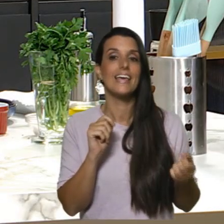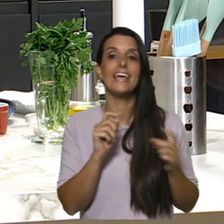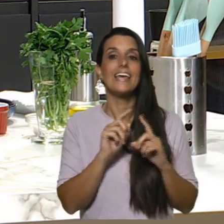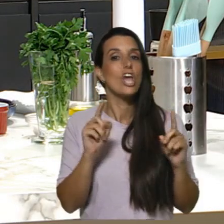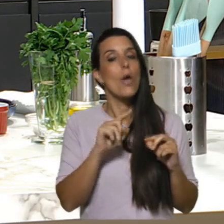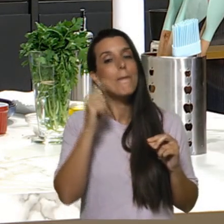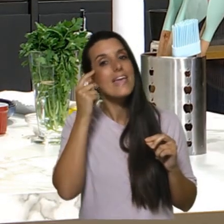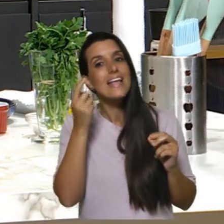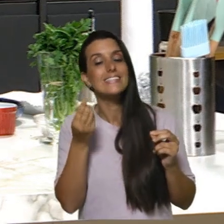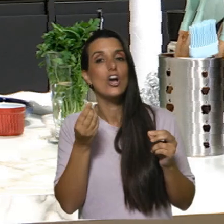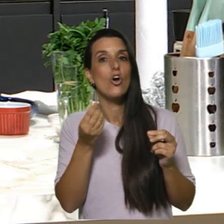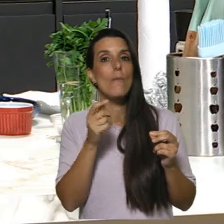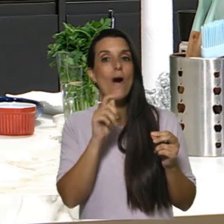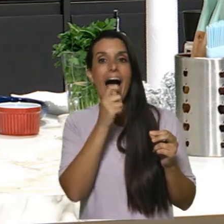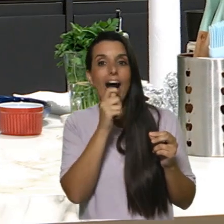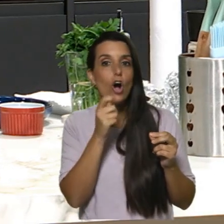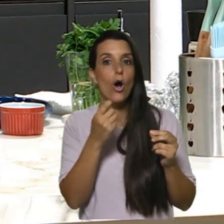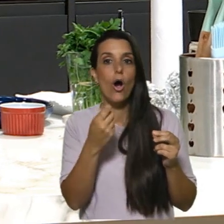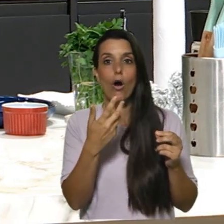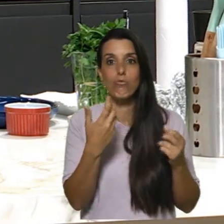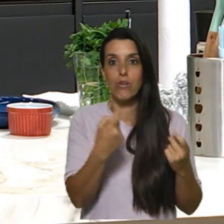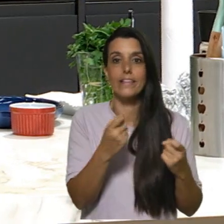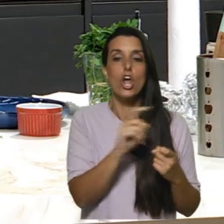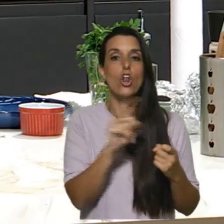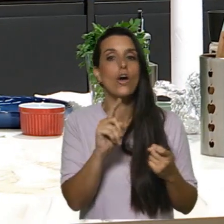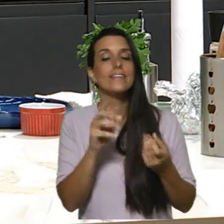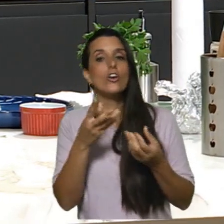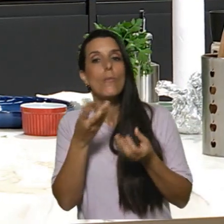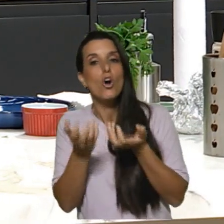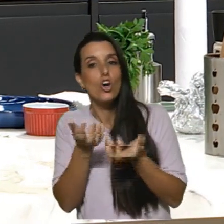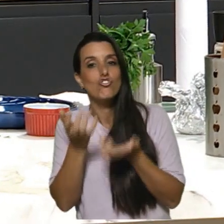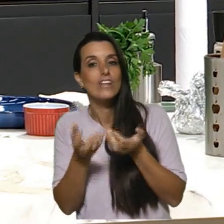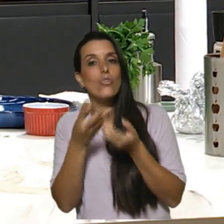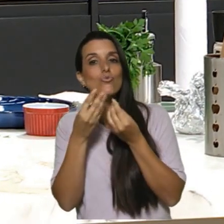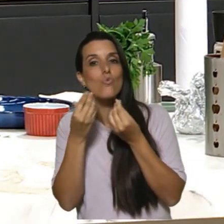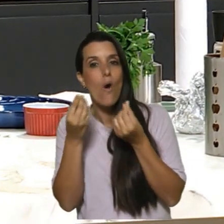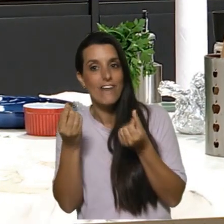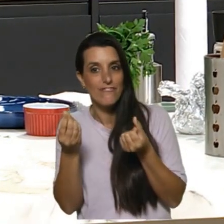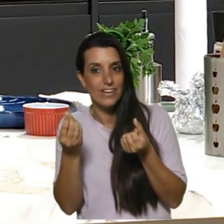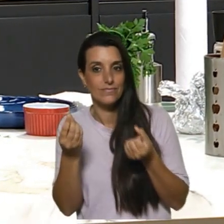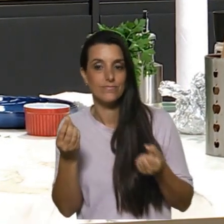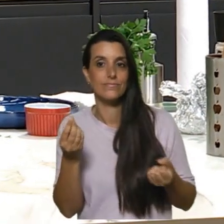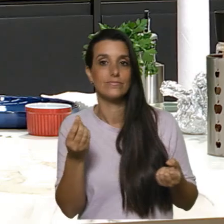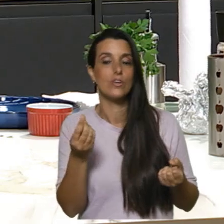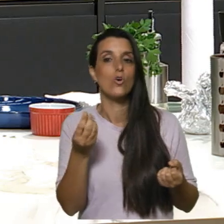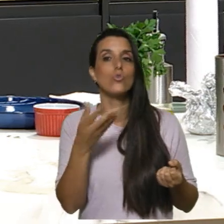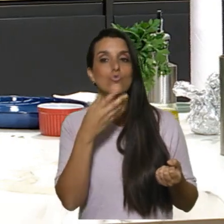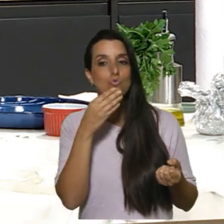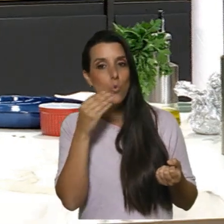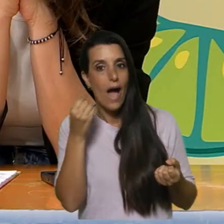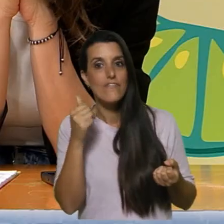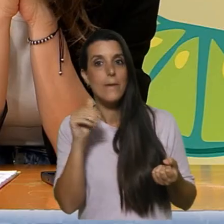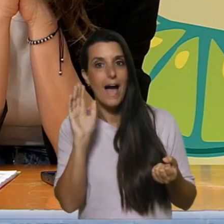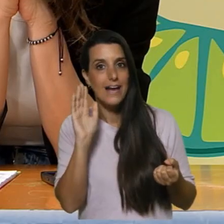pienses que le estás poniendo una cabeza de ajo a la salsita. Estás poniendo como un ajo caramelizado, cocido y suave. Suaviza mucho más,